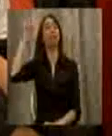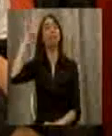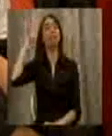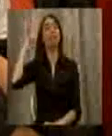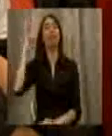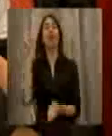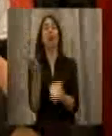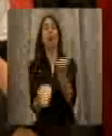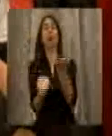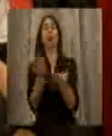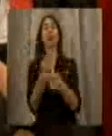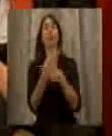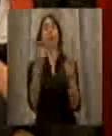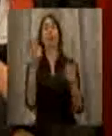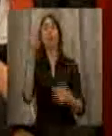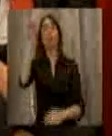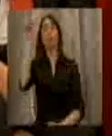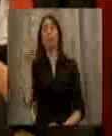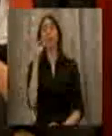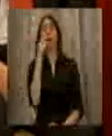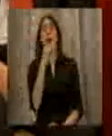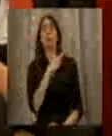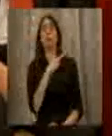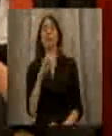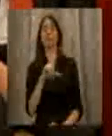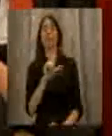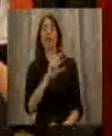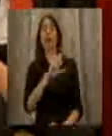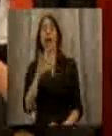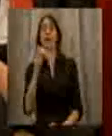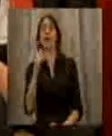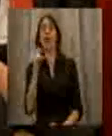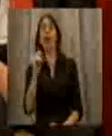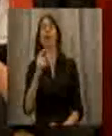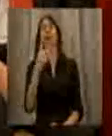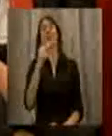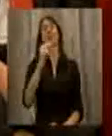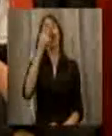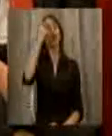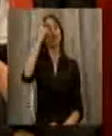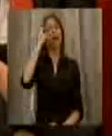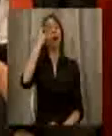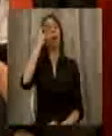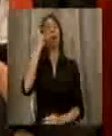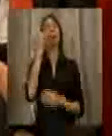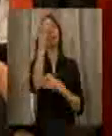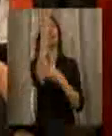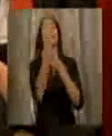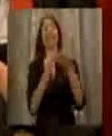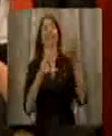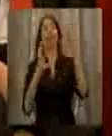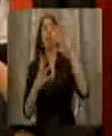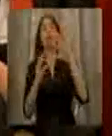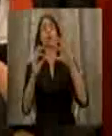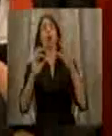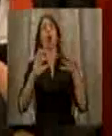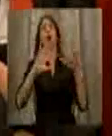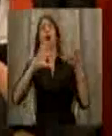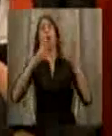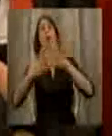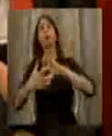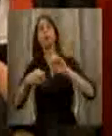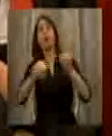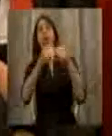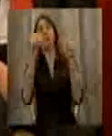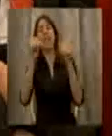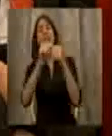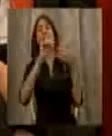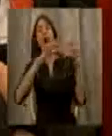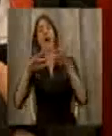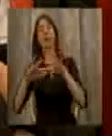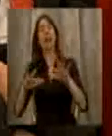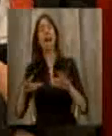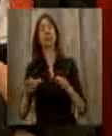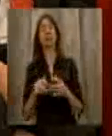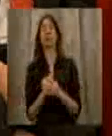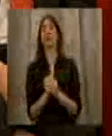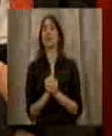de la cuenta pública del ministro Larroulé y no del fin del mundo o de las catástrofes que están ocurriendo,